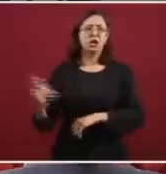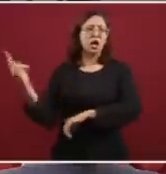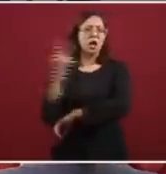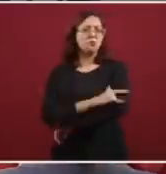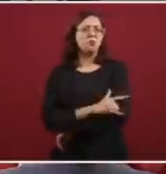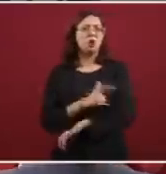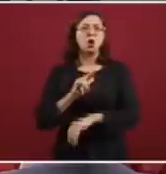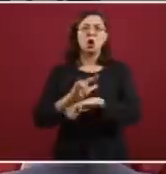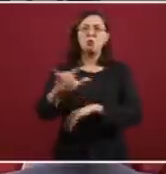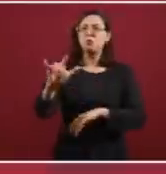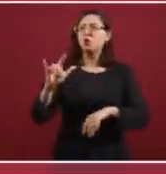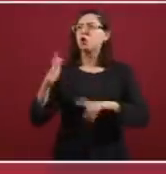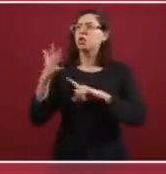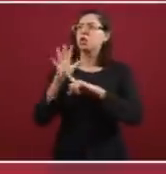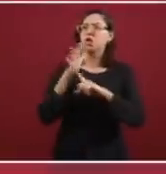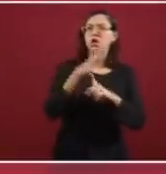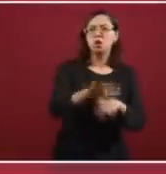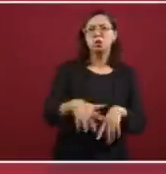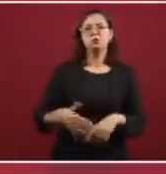y helicópteros.